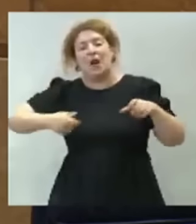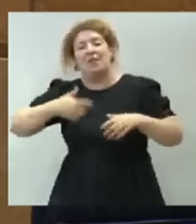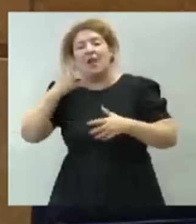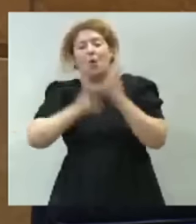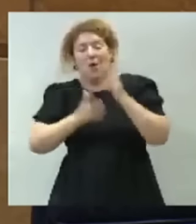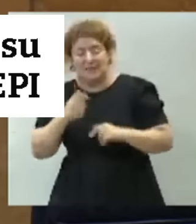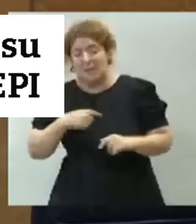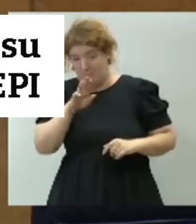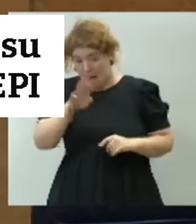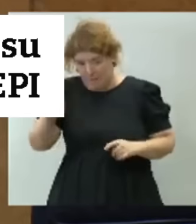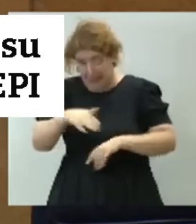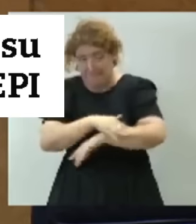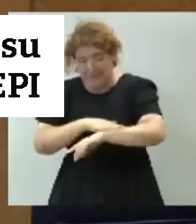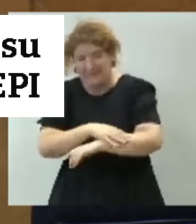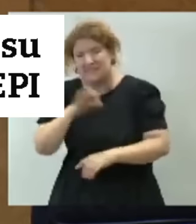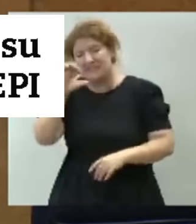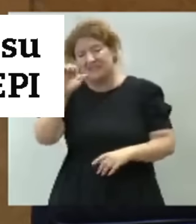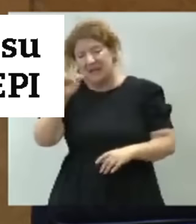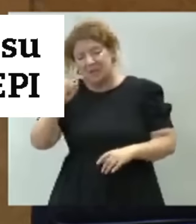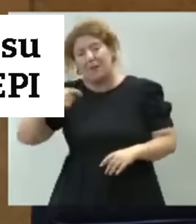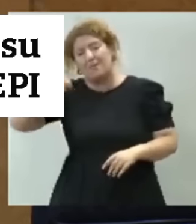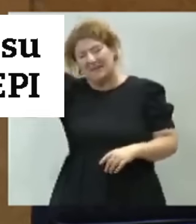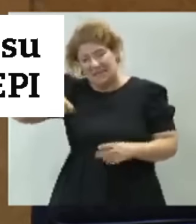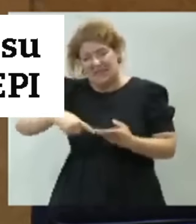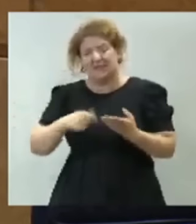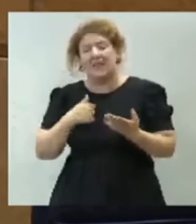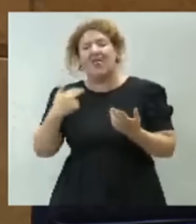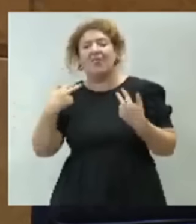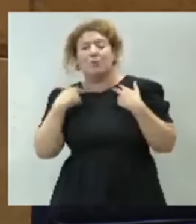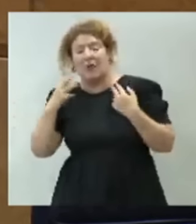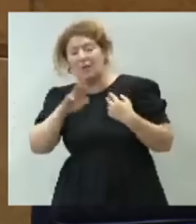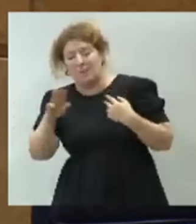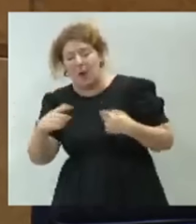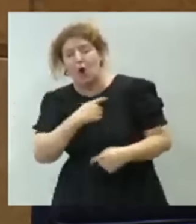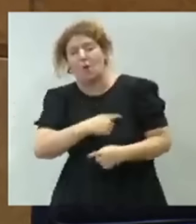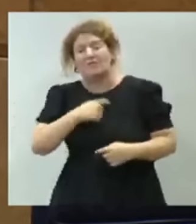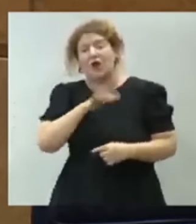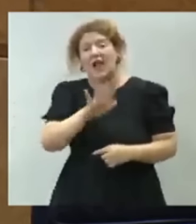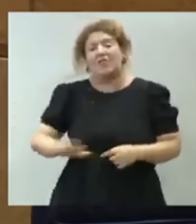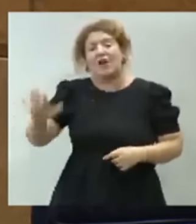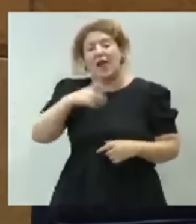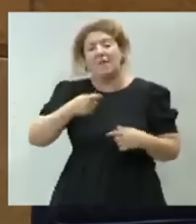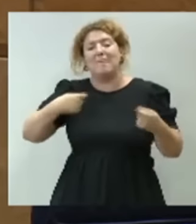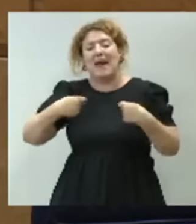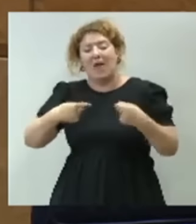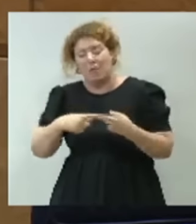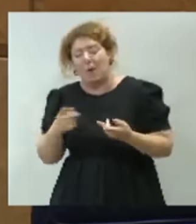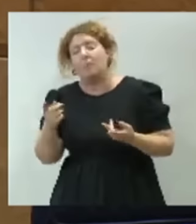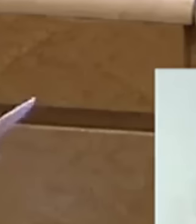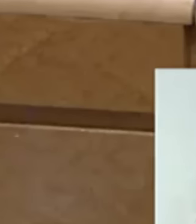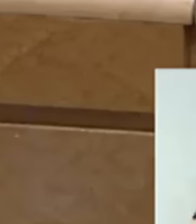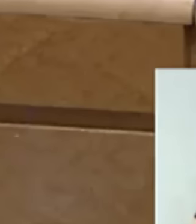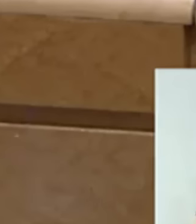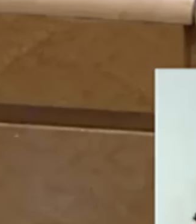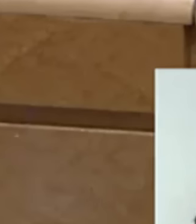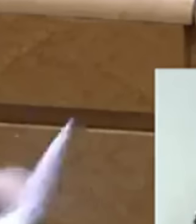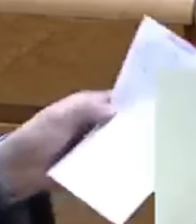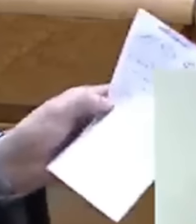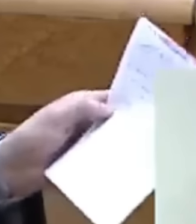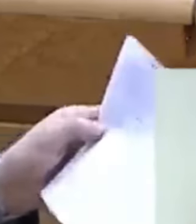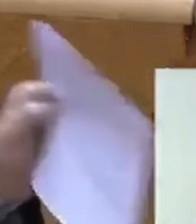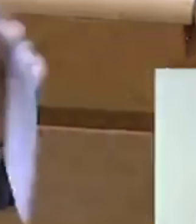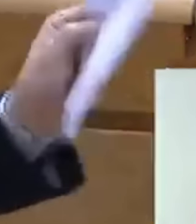del PP. SEPI, presidente, un diputado del PP. Comisión Nacional del Mercado de Valores, presidente, un diputado del PP. Correos,